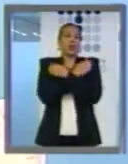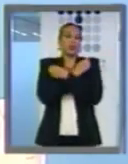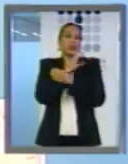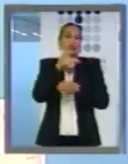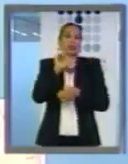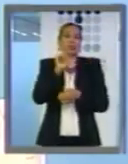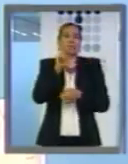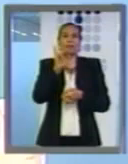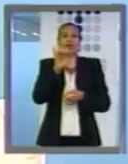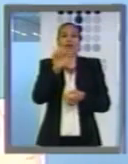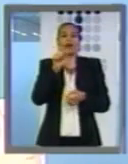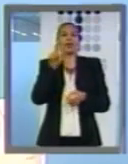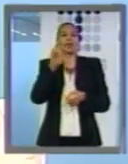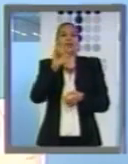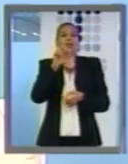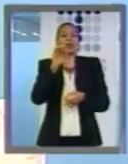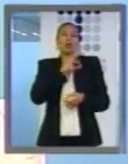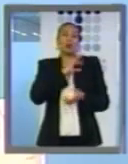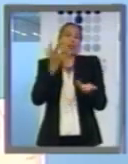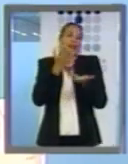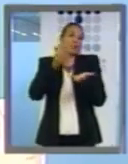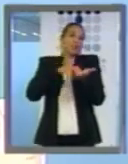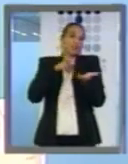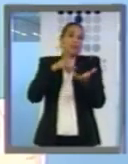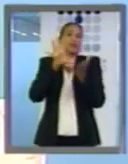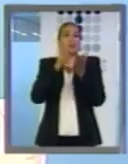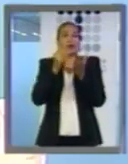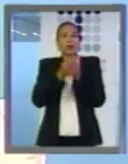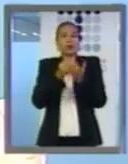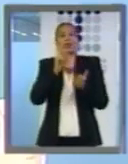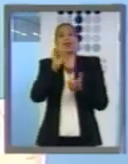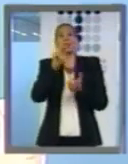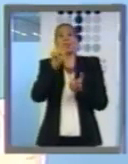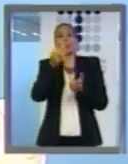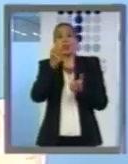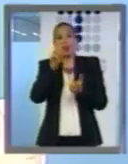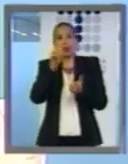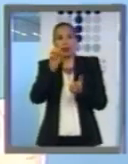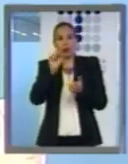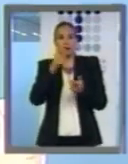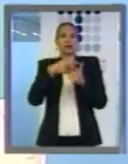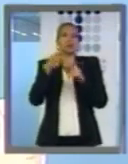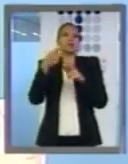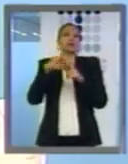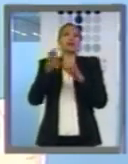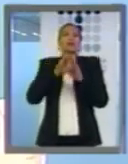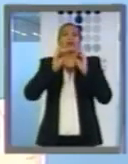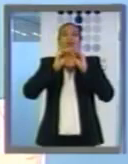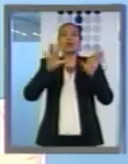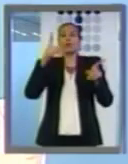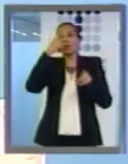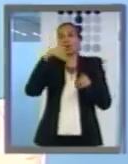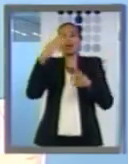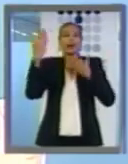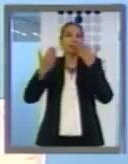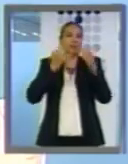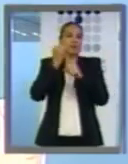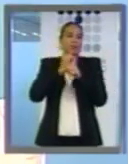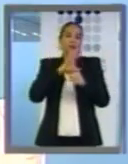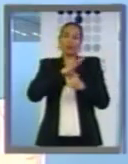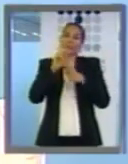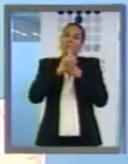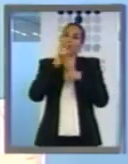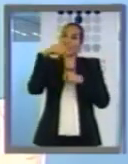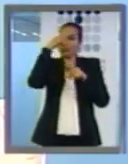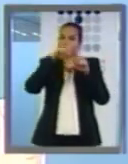CIDE hace lo que puede. Está haciendo cursos, diplomados, difusión de estudios, pero sí tenemos un problema